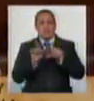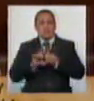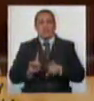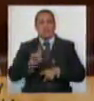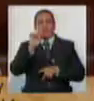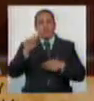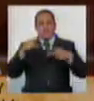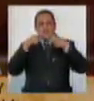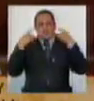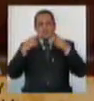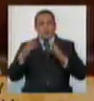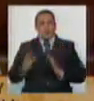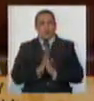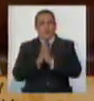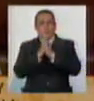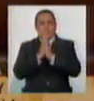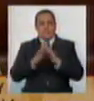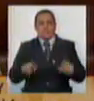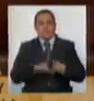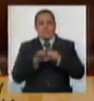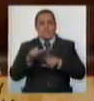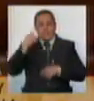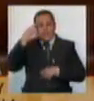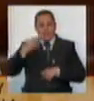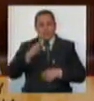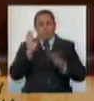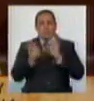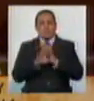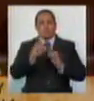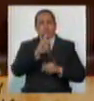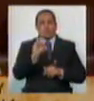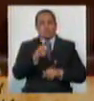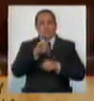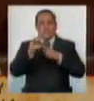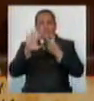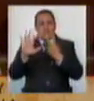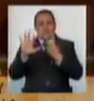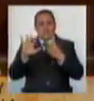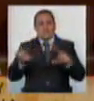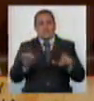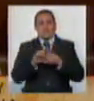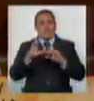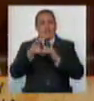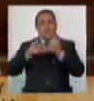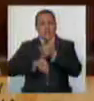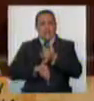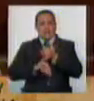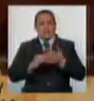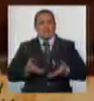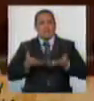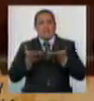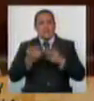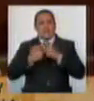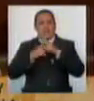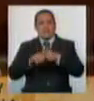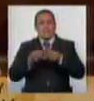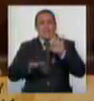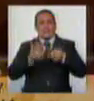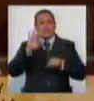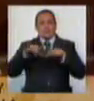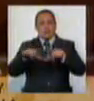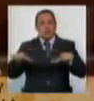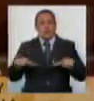selva, que es Ucayali. Estimamos que en el 2017 el gas llegará para empezar a 13